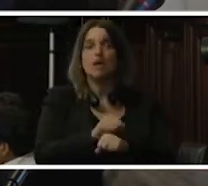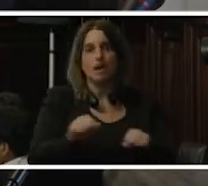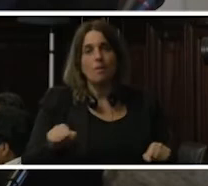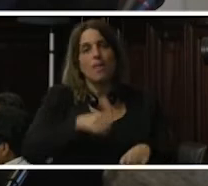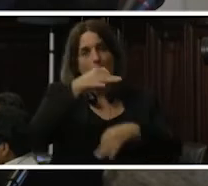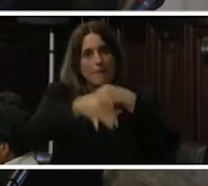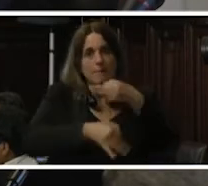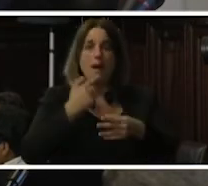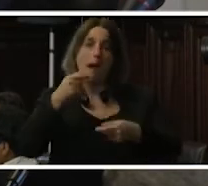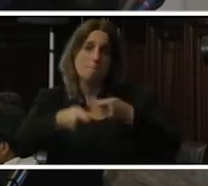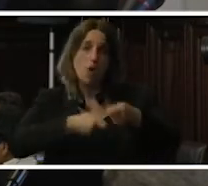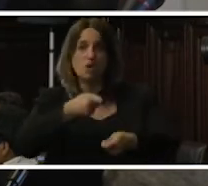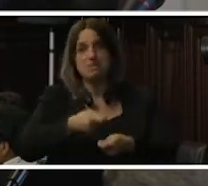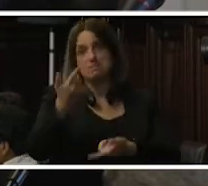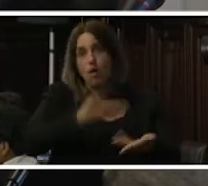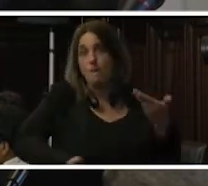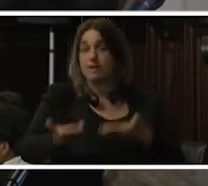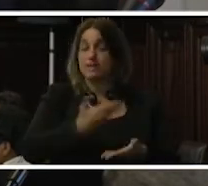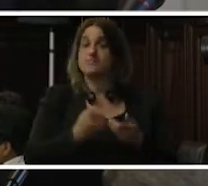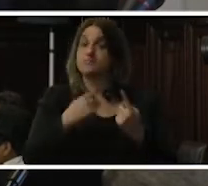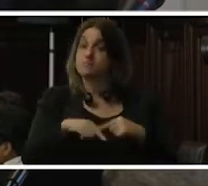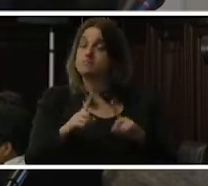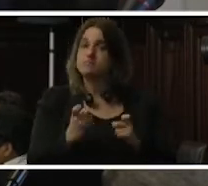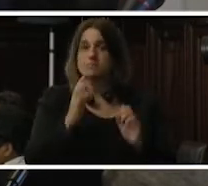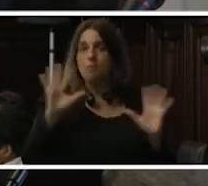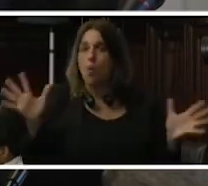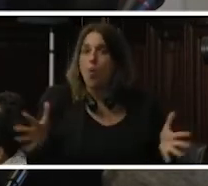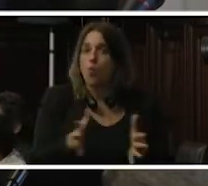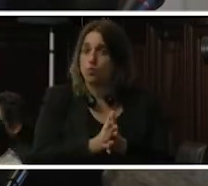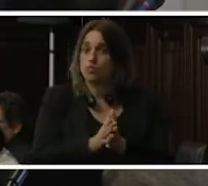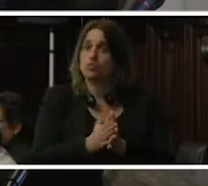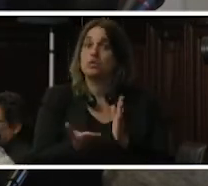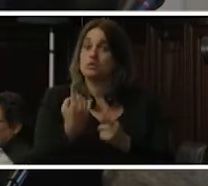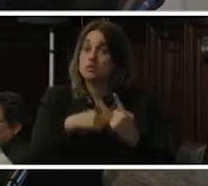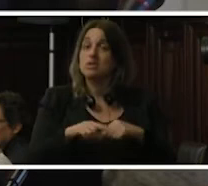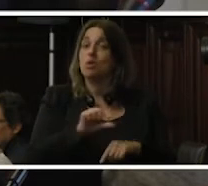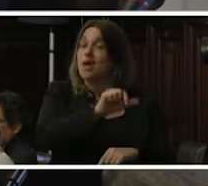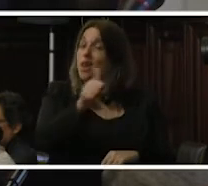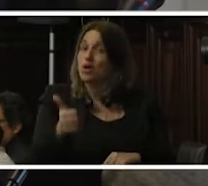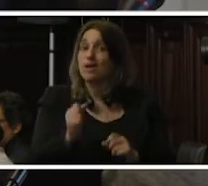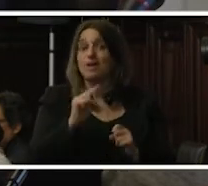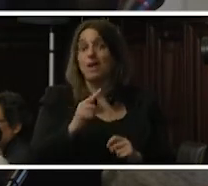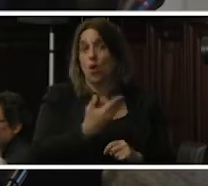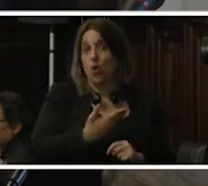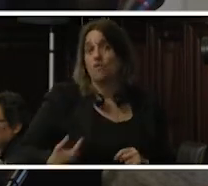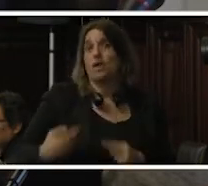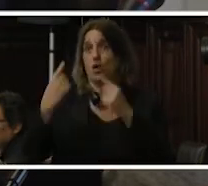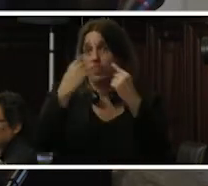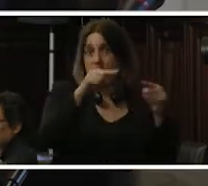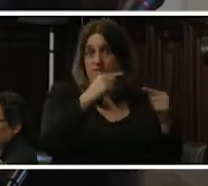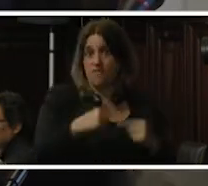sus aportes a esta idea. Tenemos que sumar esfuerzos y tenemos que lograr que los estados adopten políticas. En un